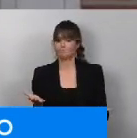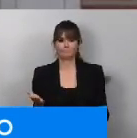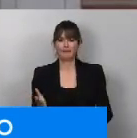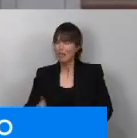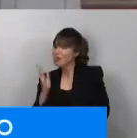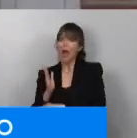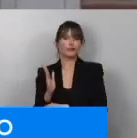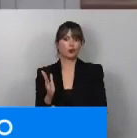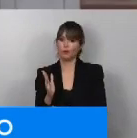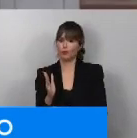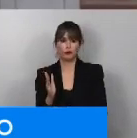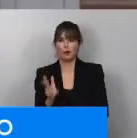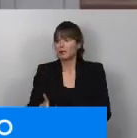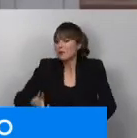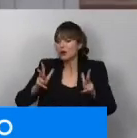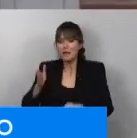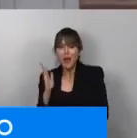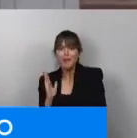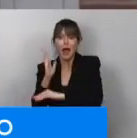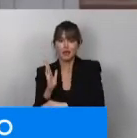irreparable a nuestra